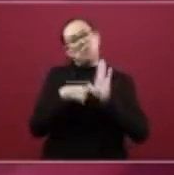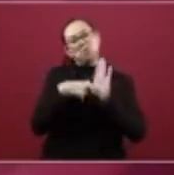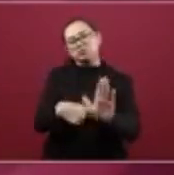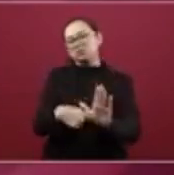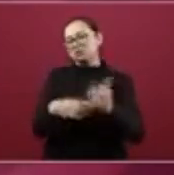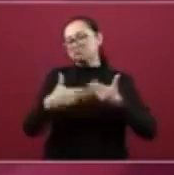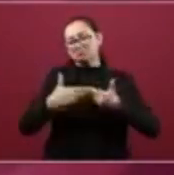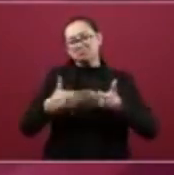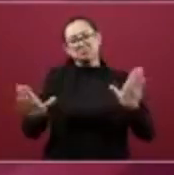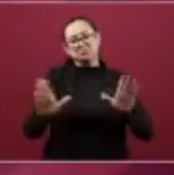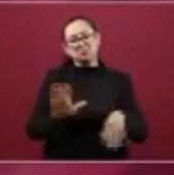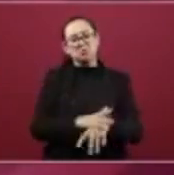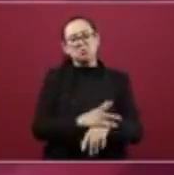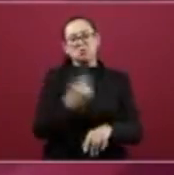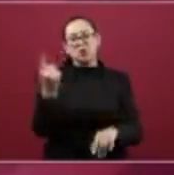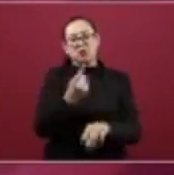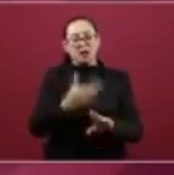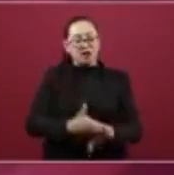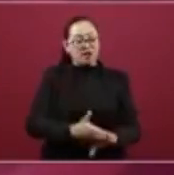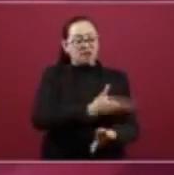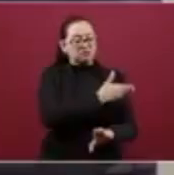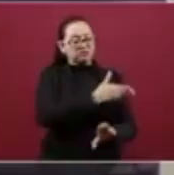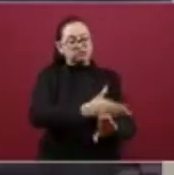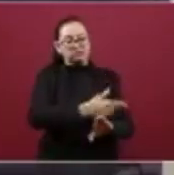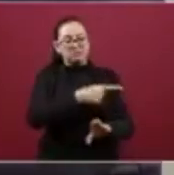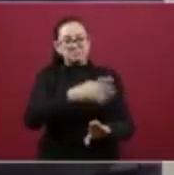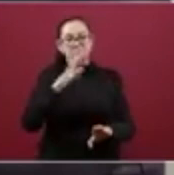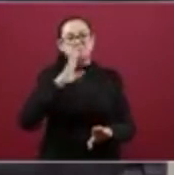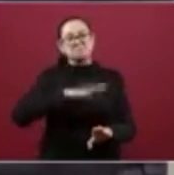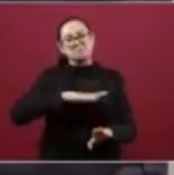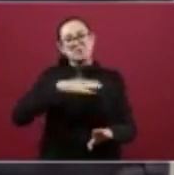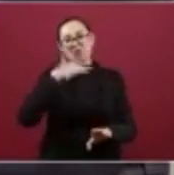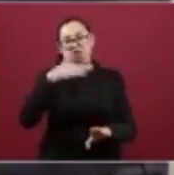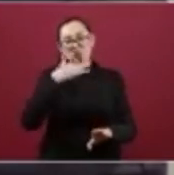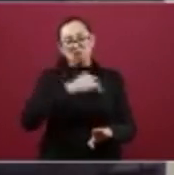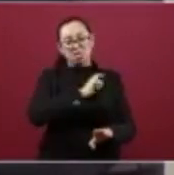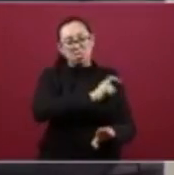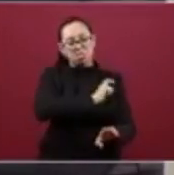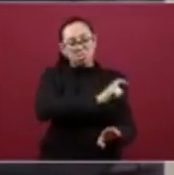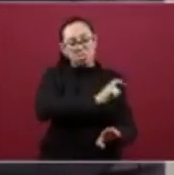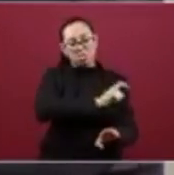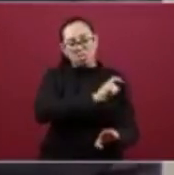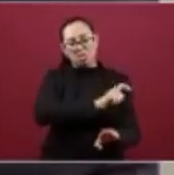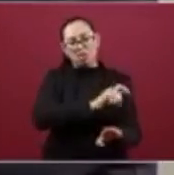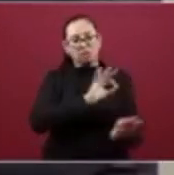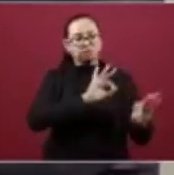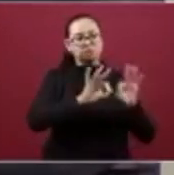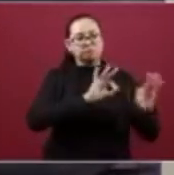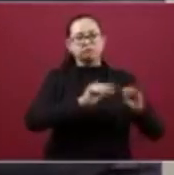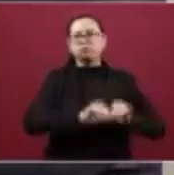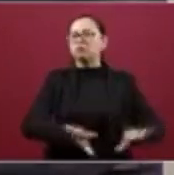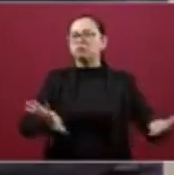adelante. Pero no es para perseguir a nadie, no es, ya